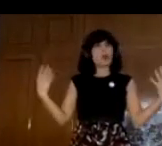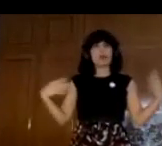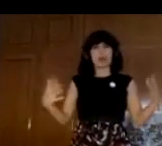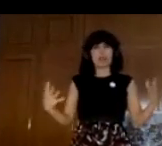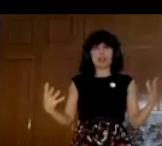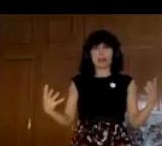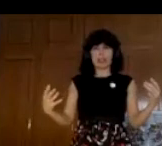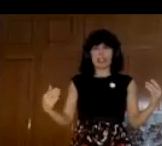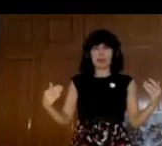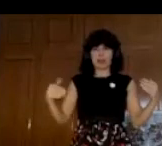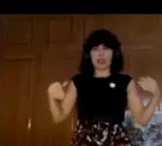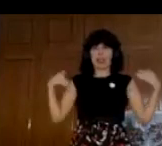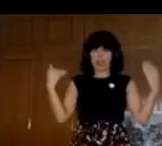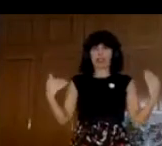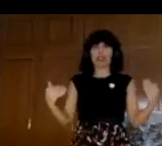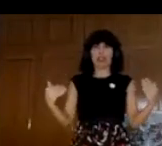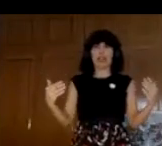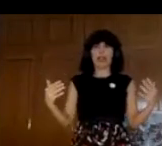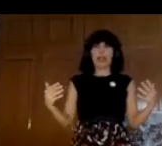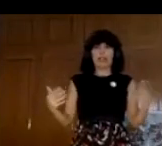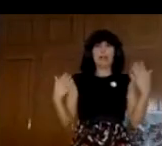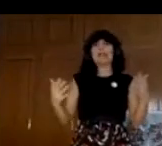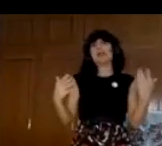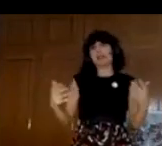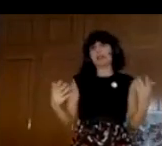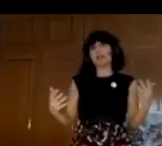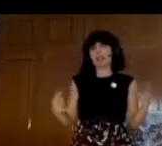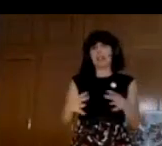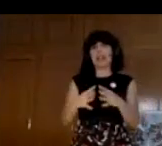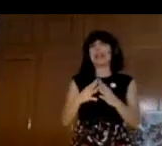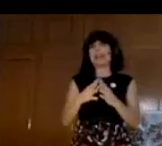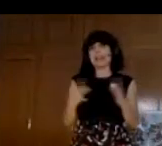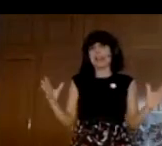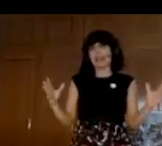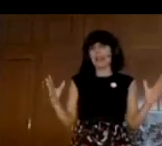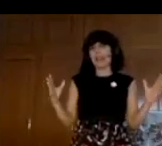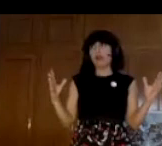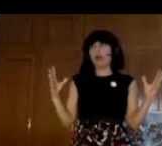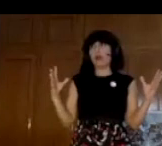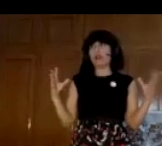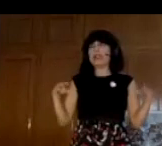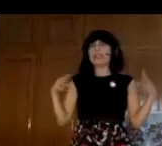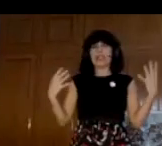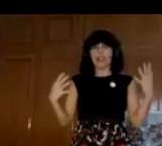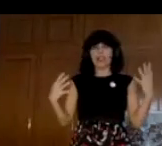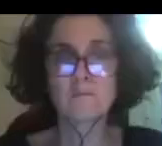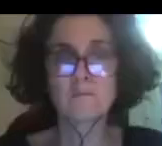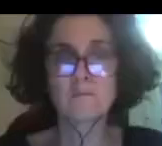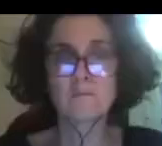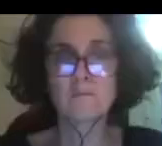todos unos procesos de mecanismo de acción social y además una acción social en general con